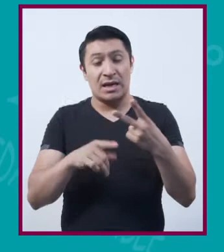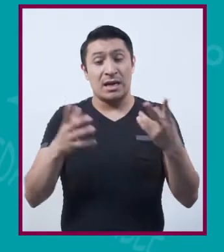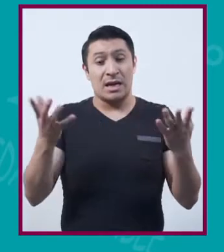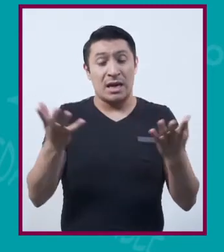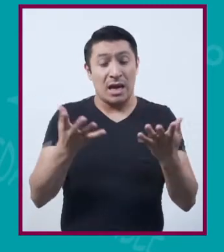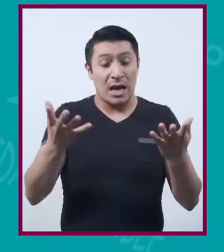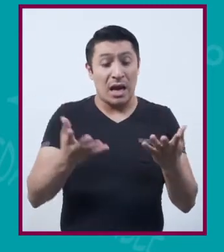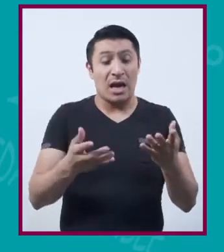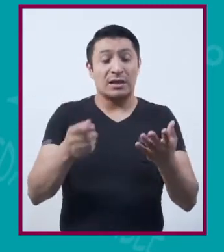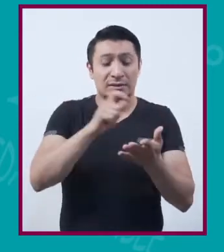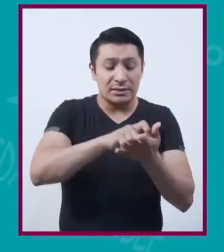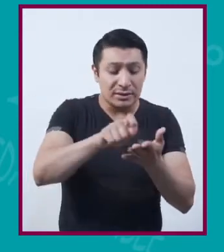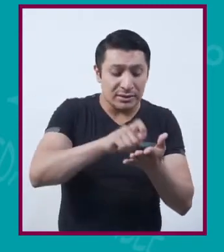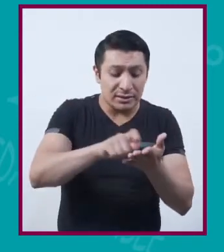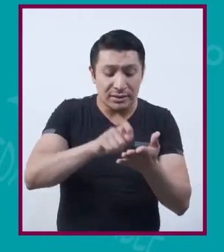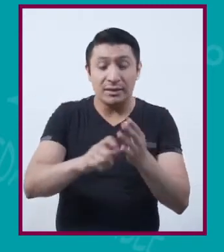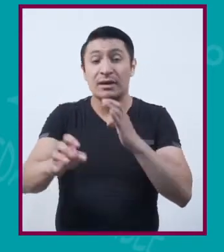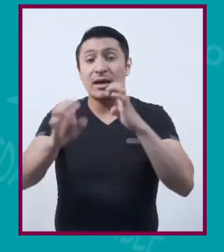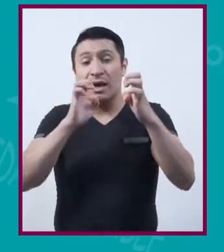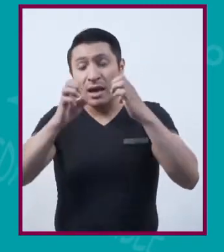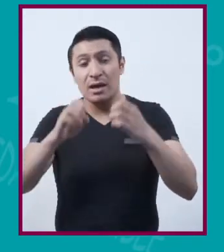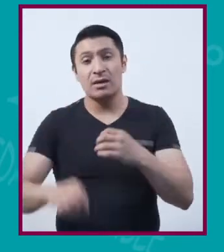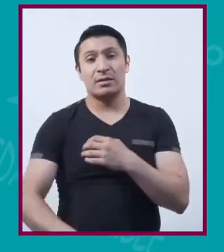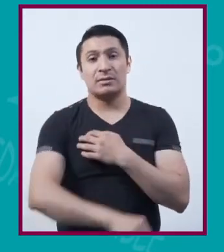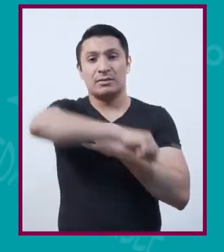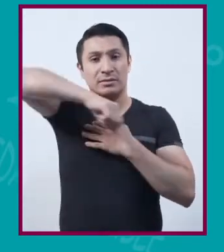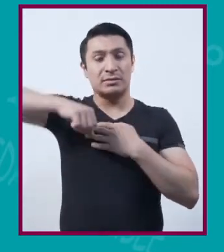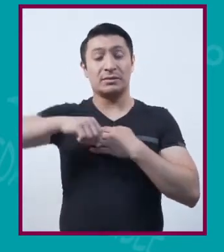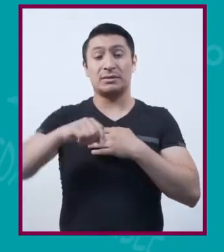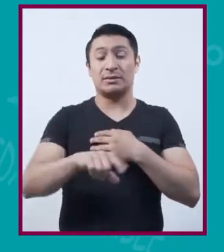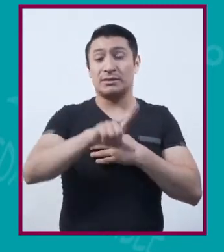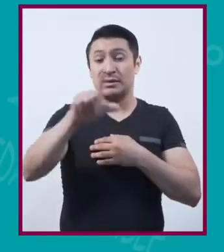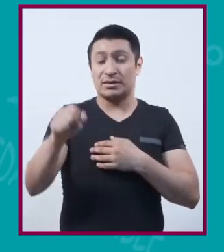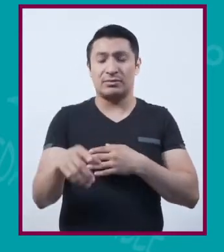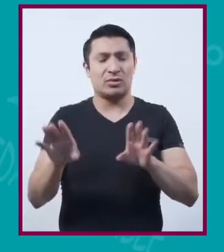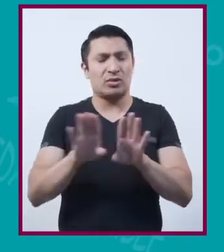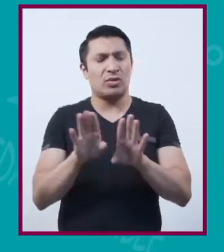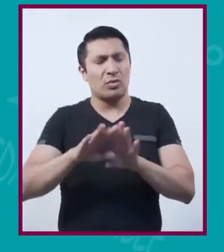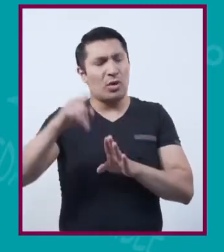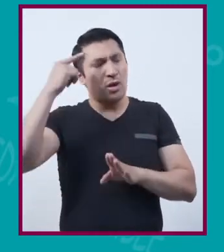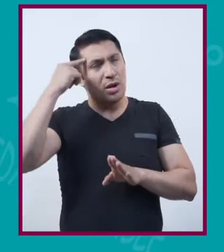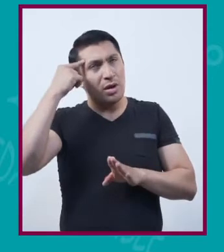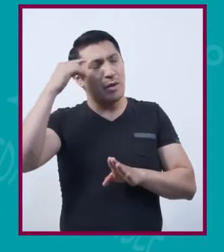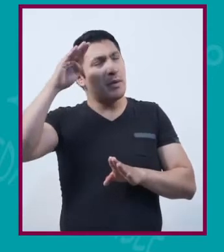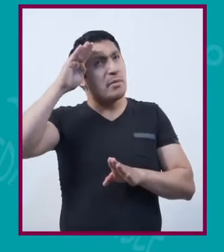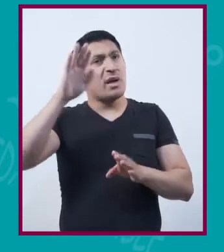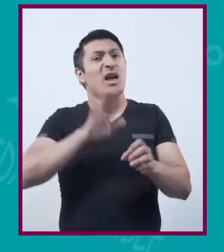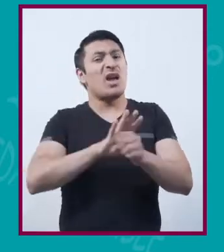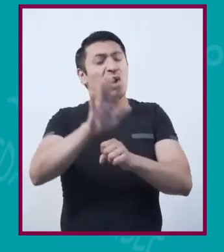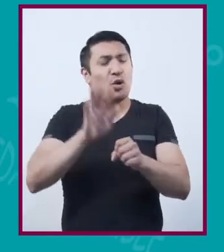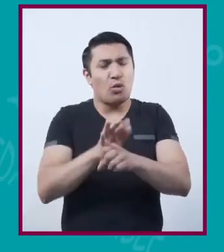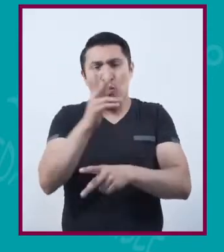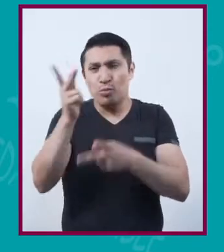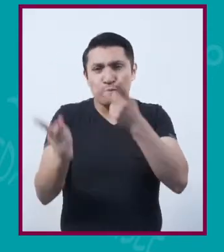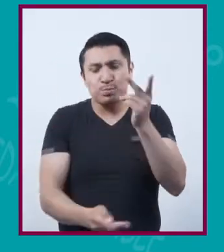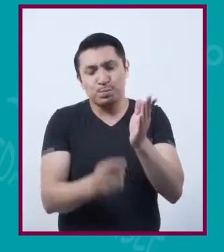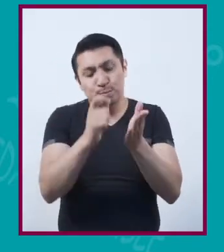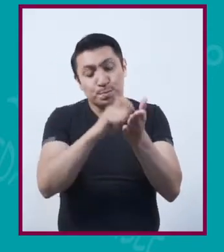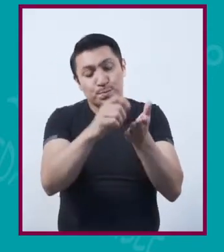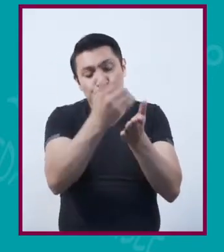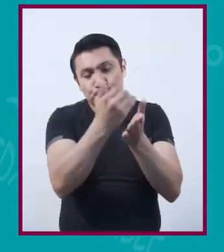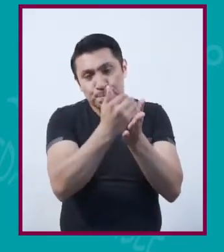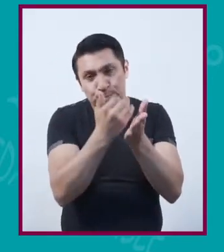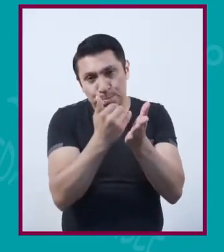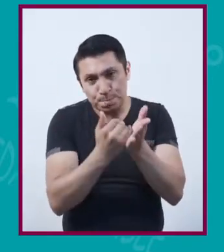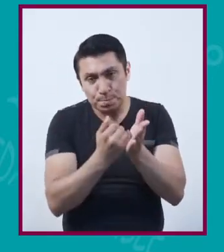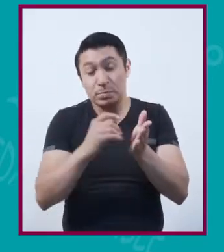de hacer la entrevista, tenemos que hacernos las preguntas que queremos formular y desde luego saber todo